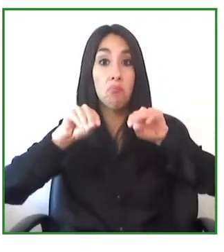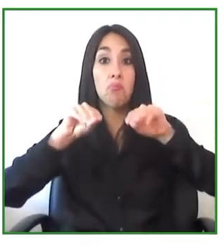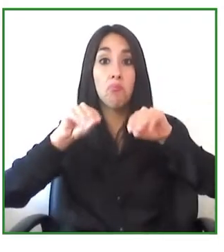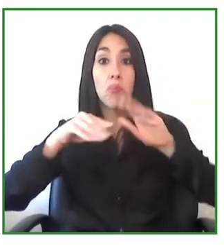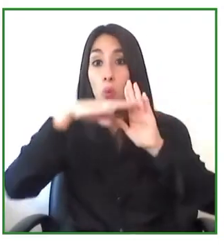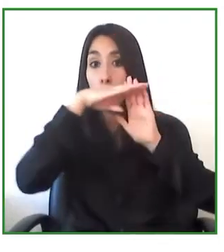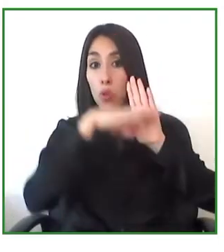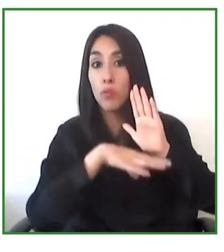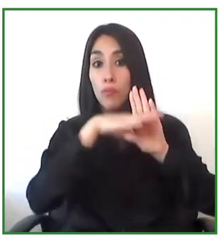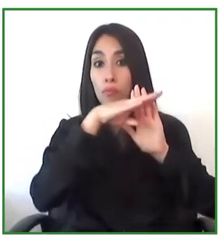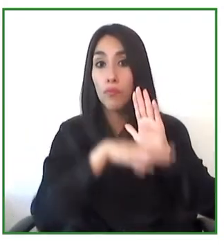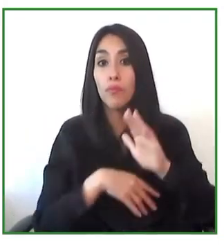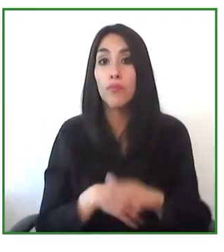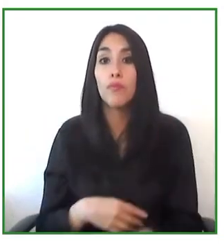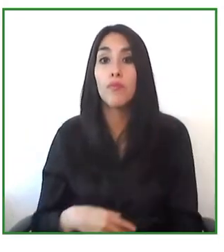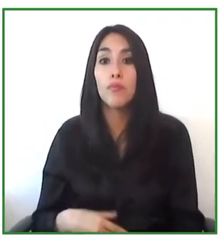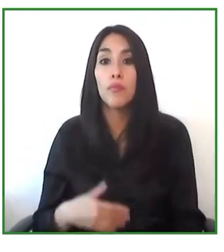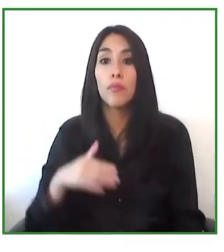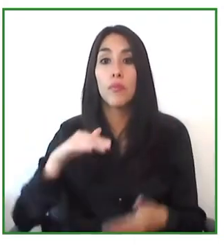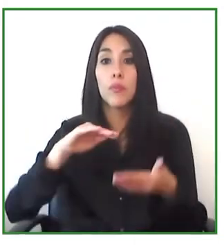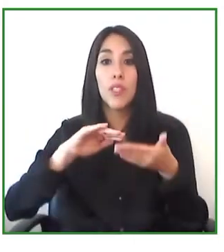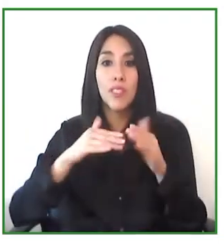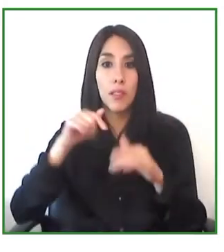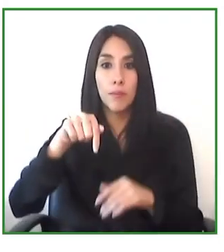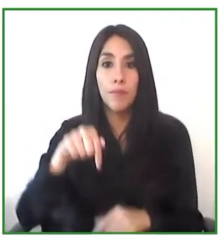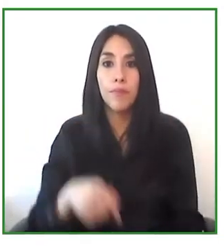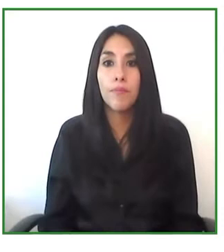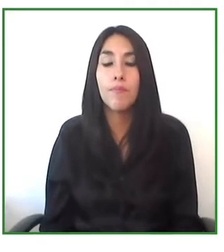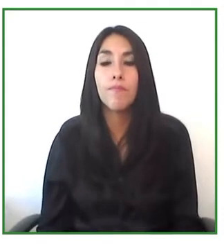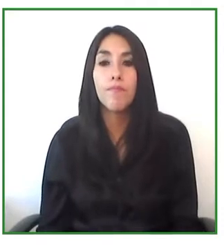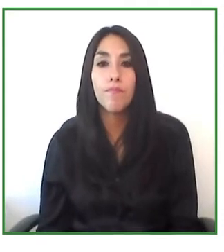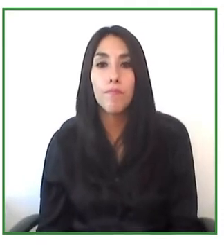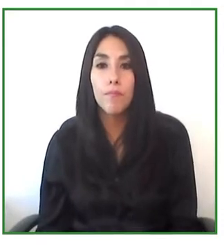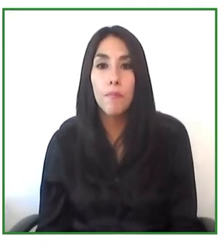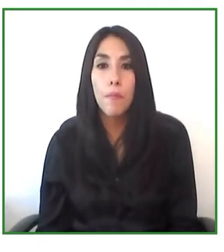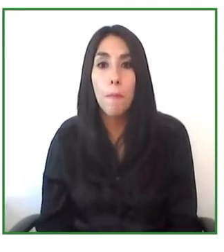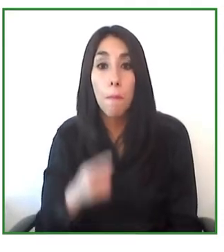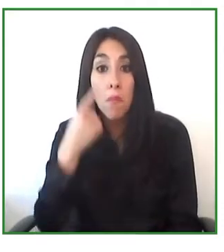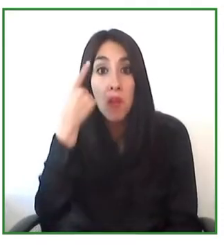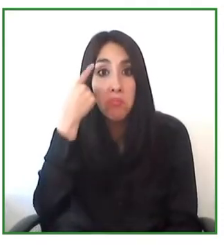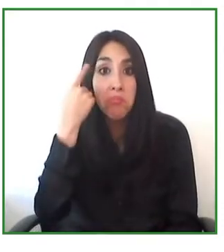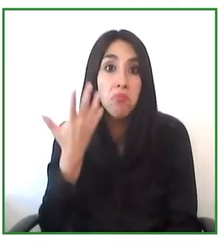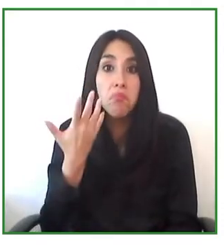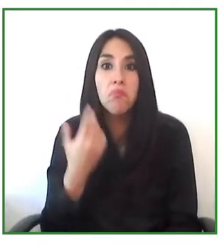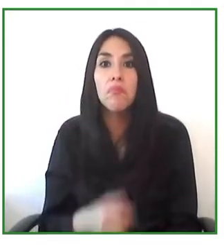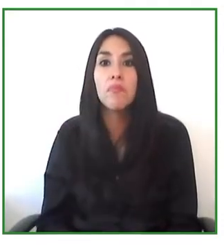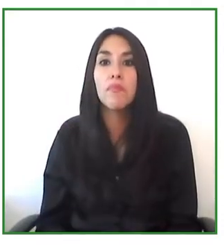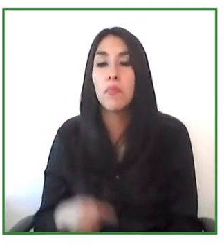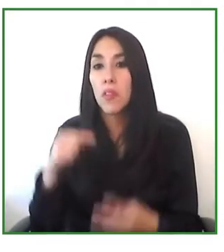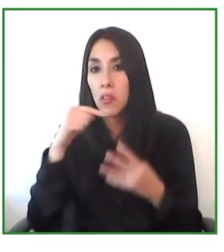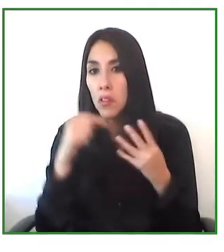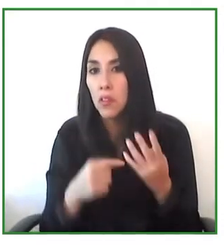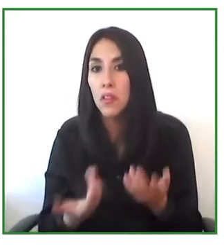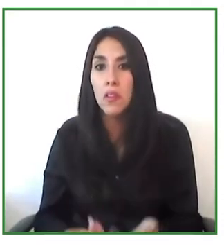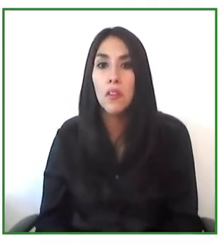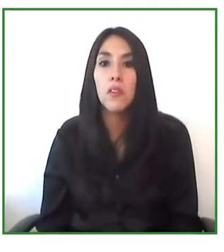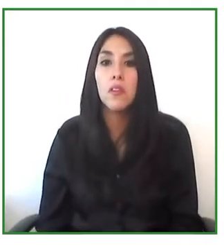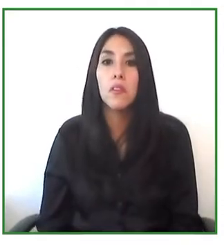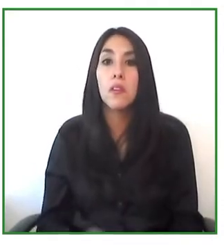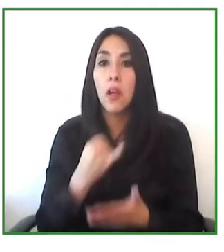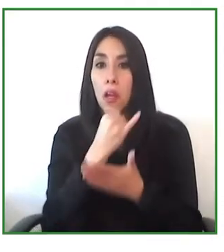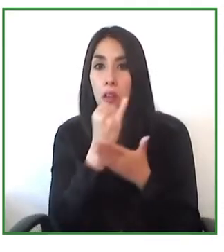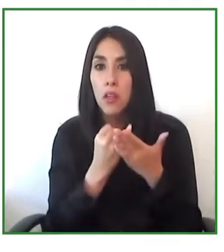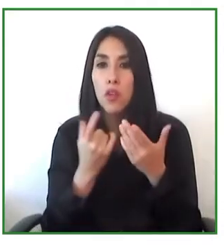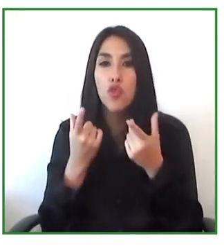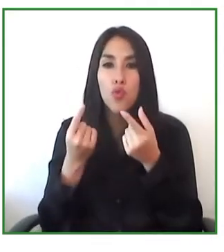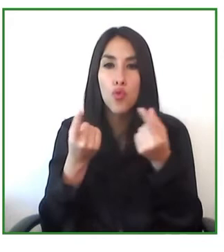han comprendido qué es lo que se puede hacer, qué materiales, cómo se diseña, han sido capaces